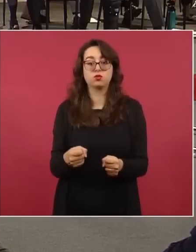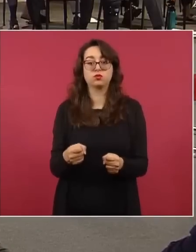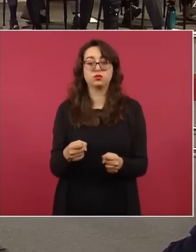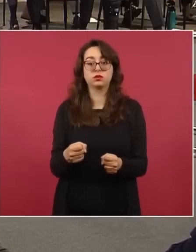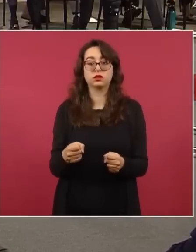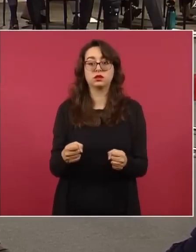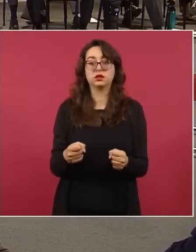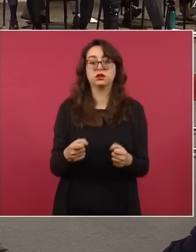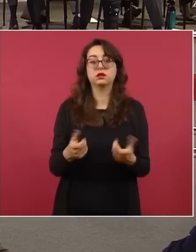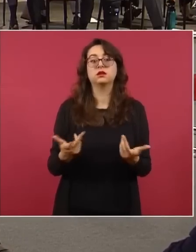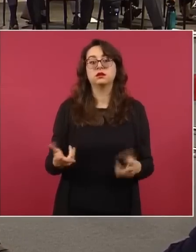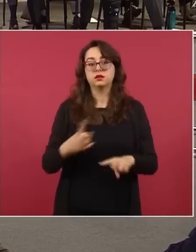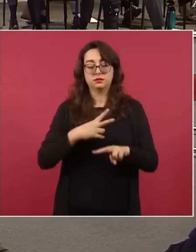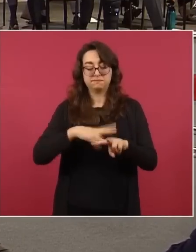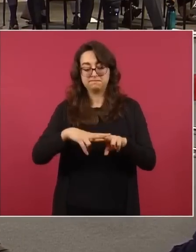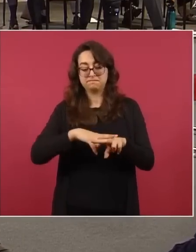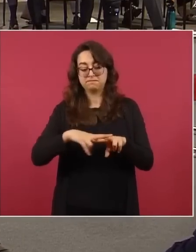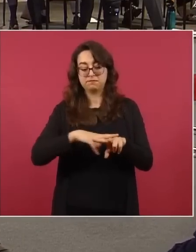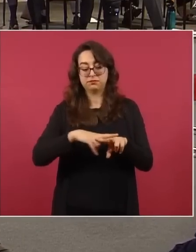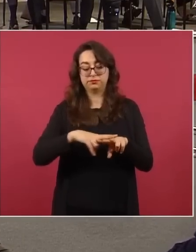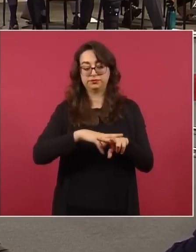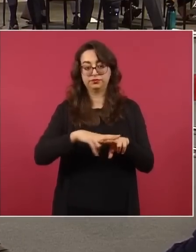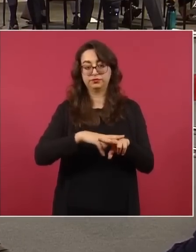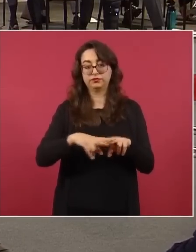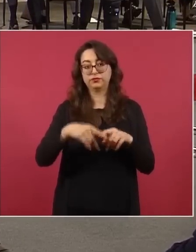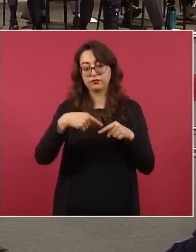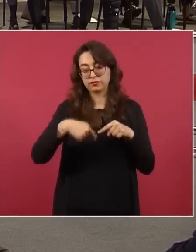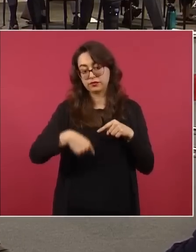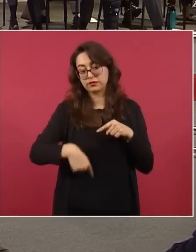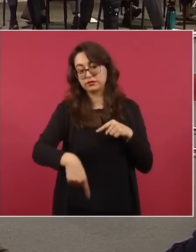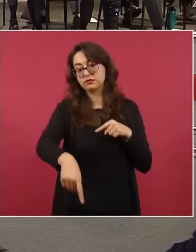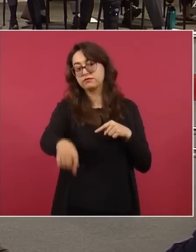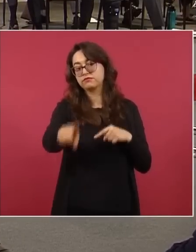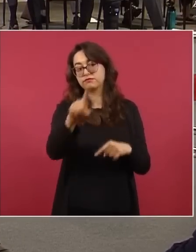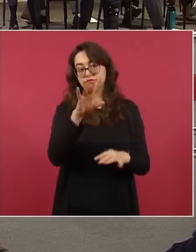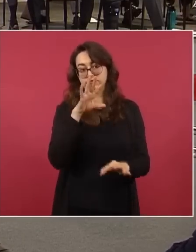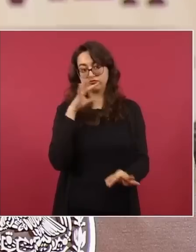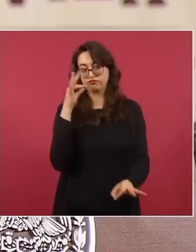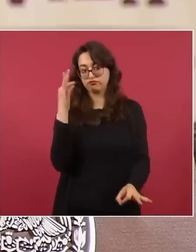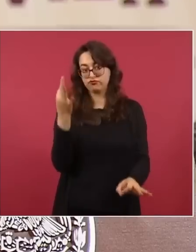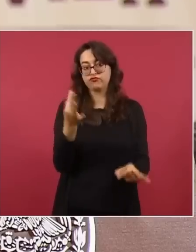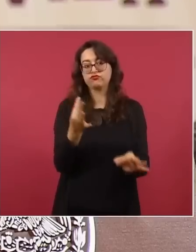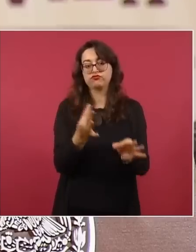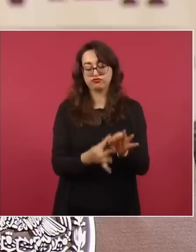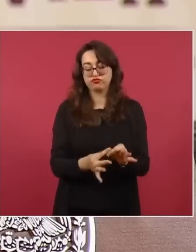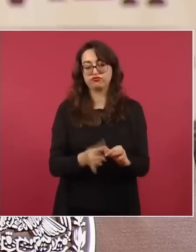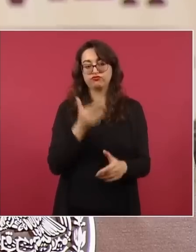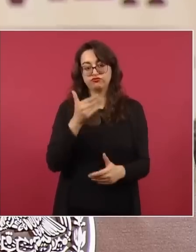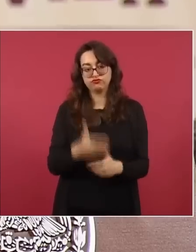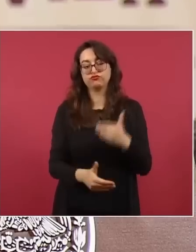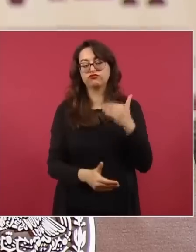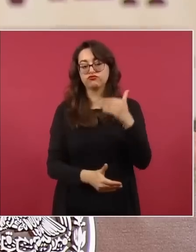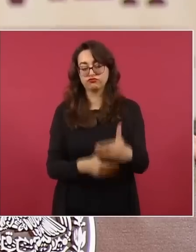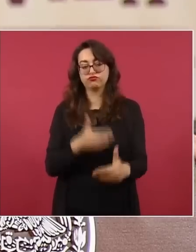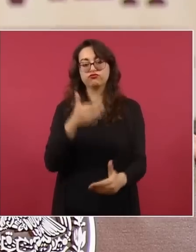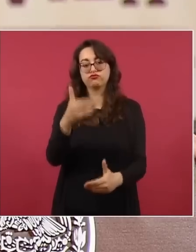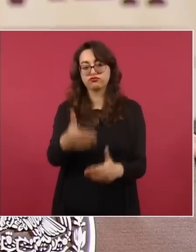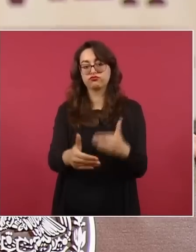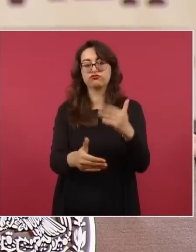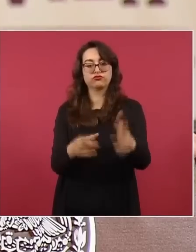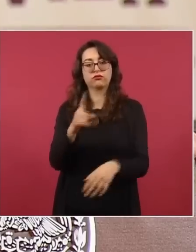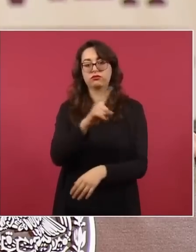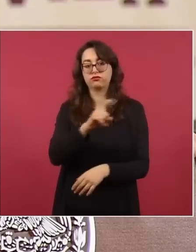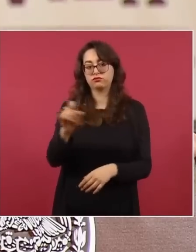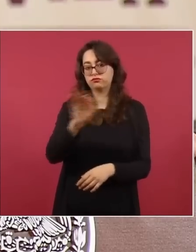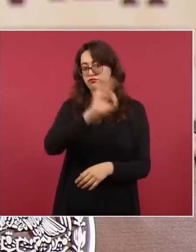programa detenido debía que hablamos hace rato se cumple y se va dando el seguimiento al 100% conforme